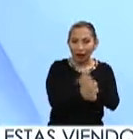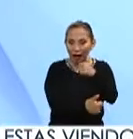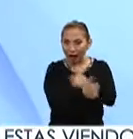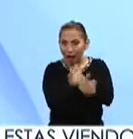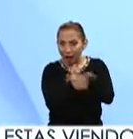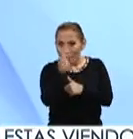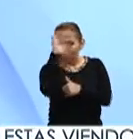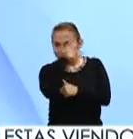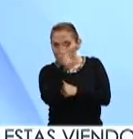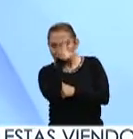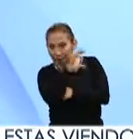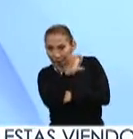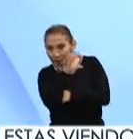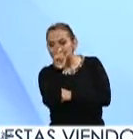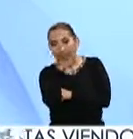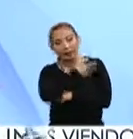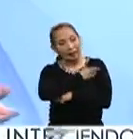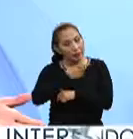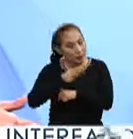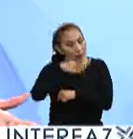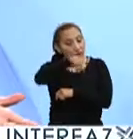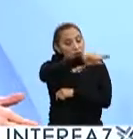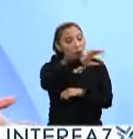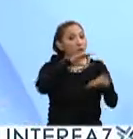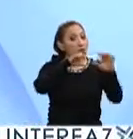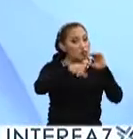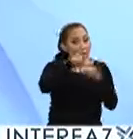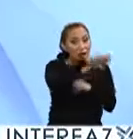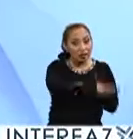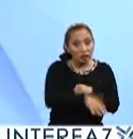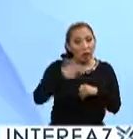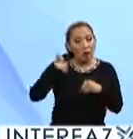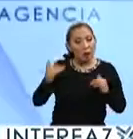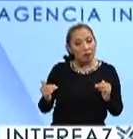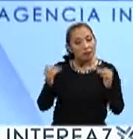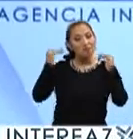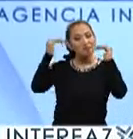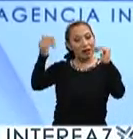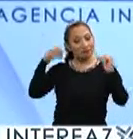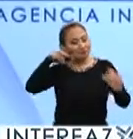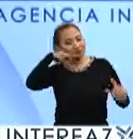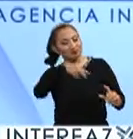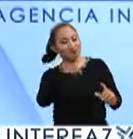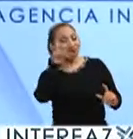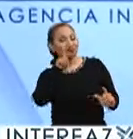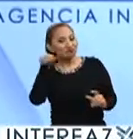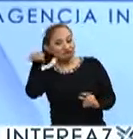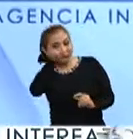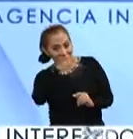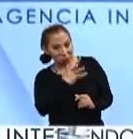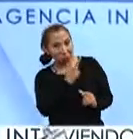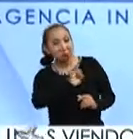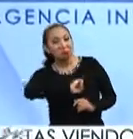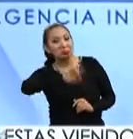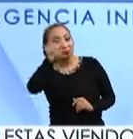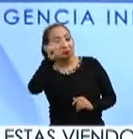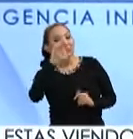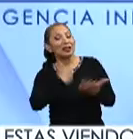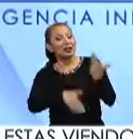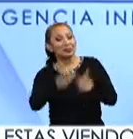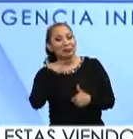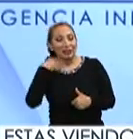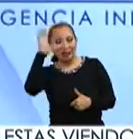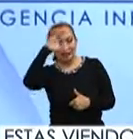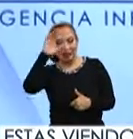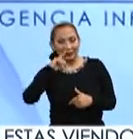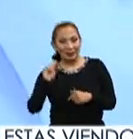carrera científica. Es decir, tenemos que los medios de comunicación exaltar las figuras de las mujeres que han tenido éxito en las ciencias